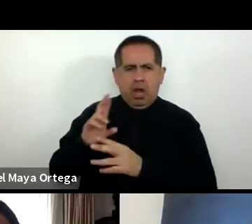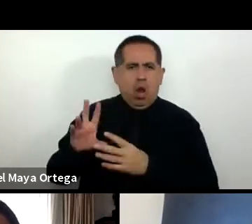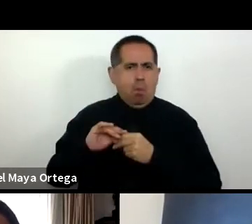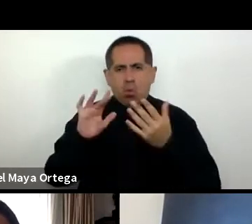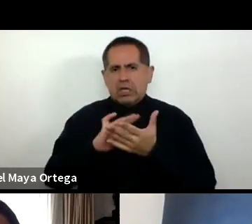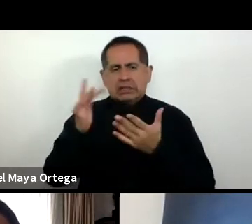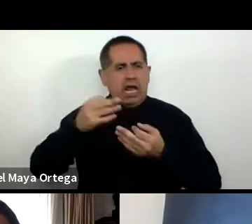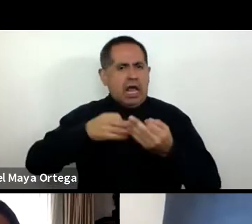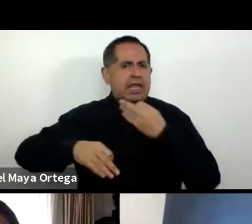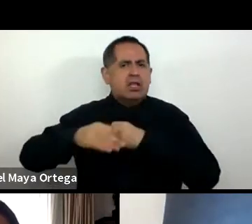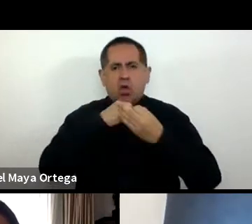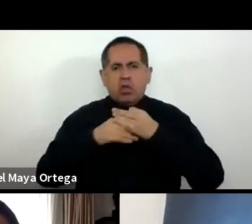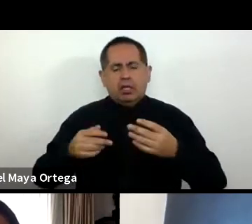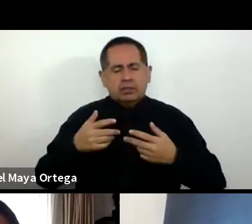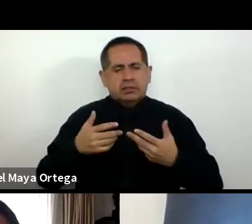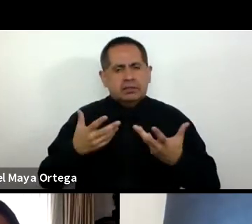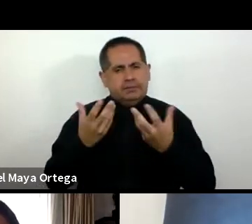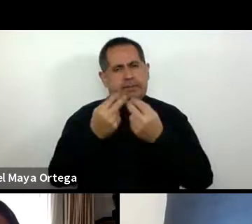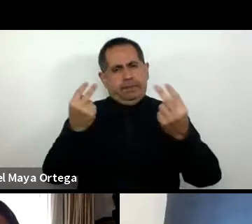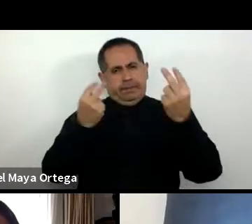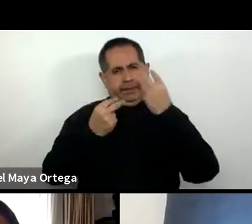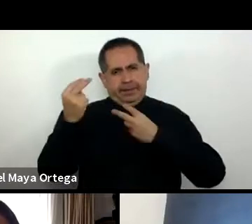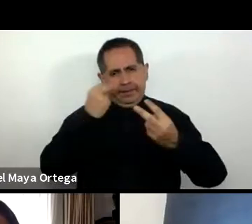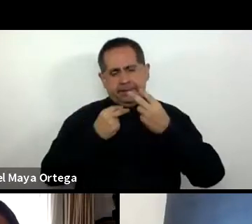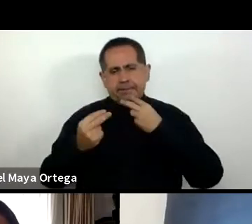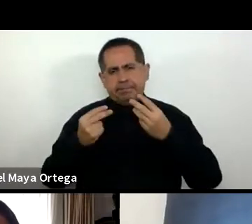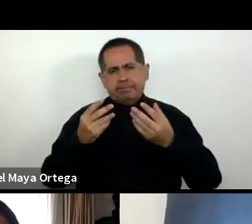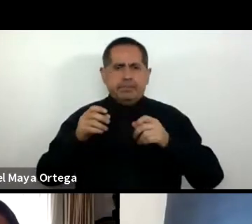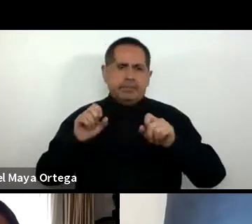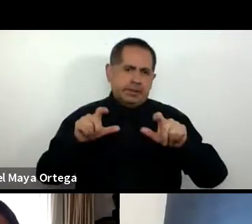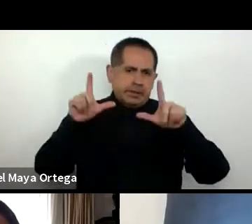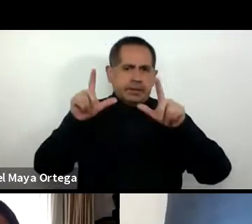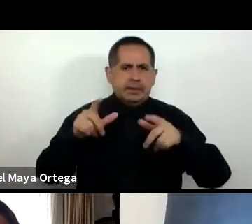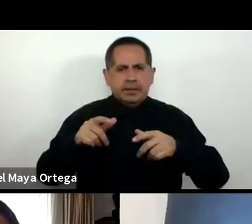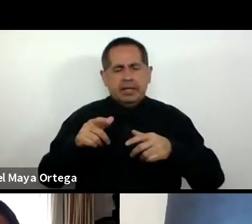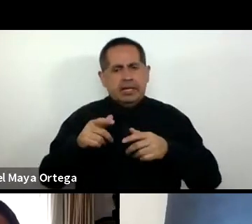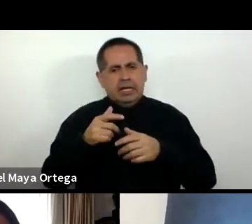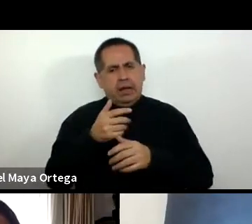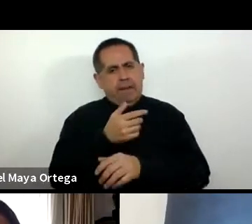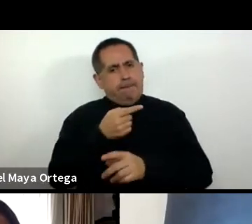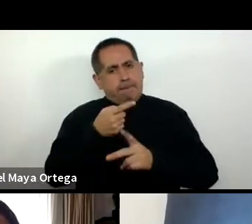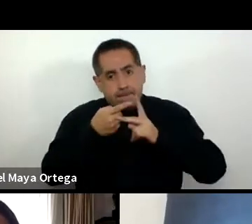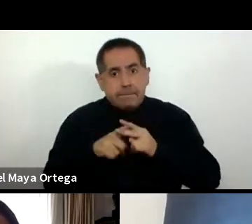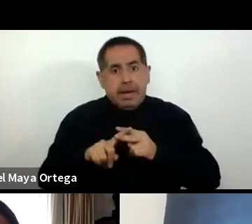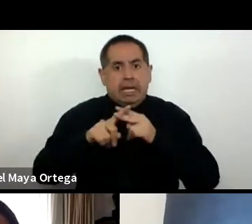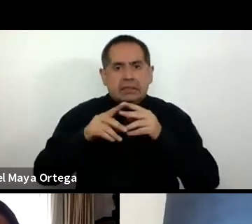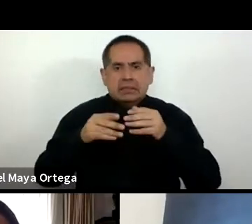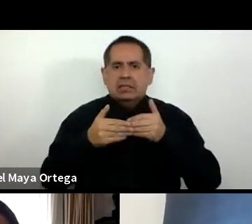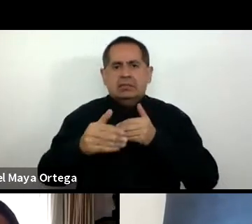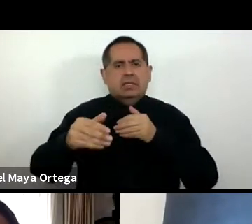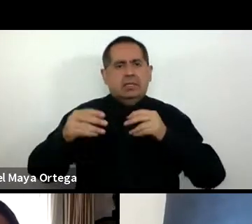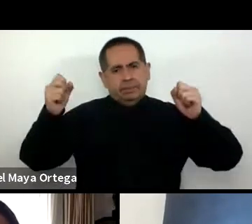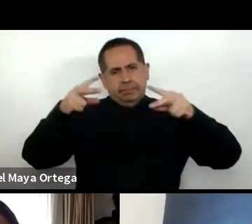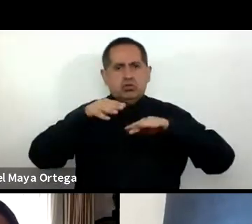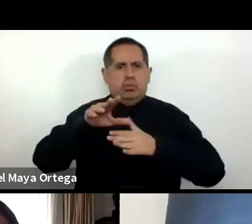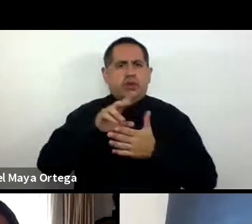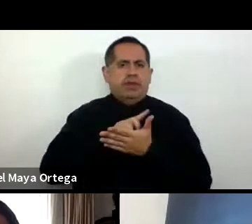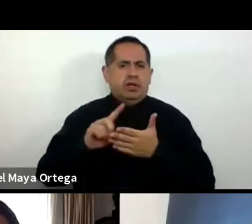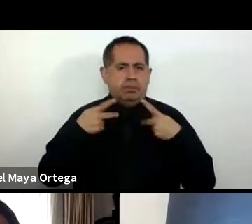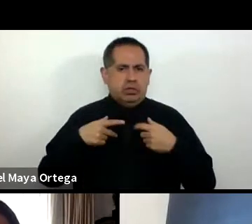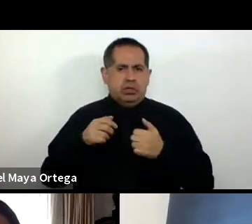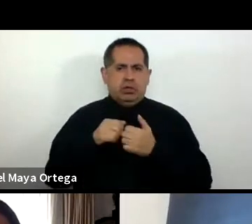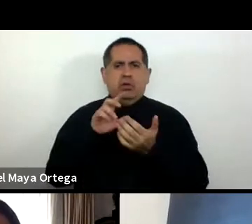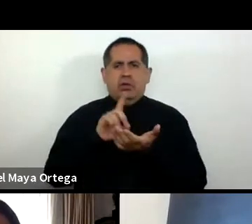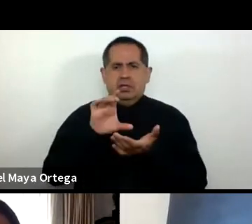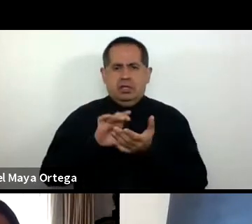todos a quienes nos acompañaron de manera virtual en el arranque de este encuentro digital de los derechos de las personas